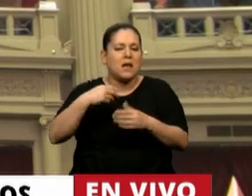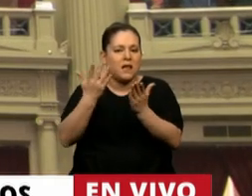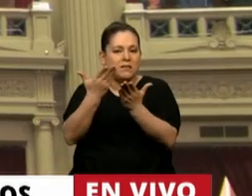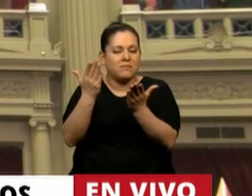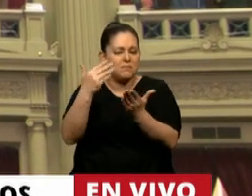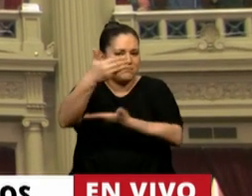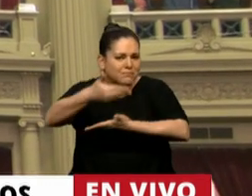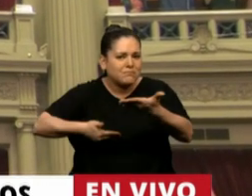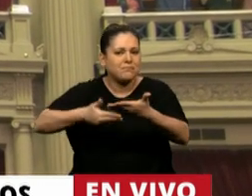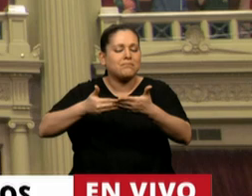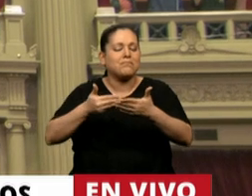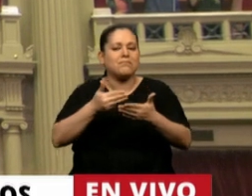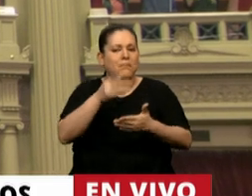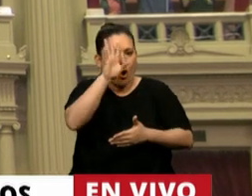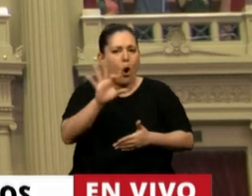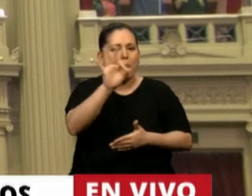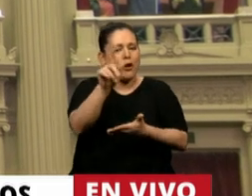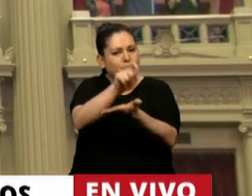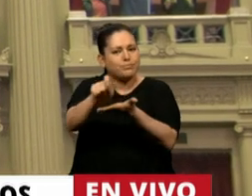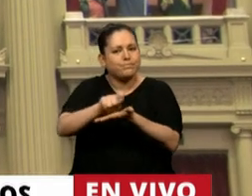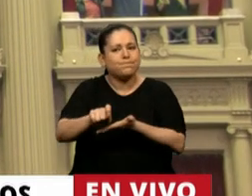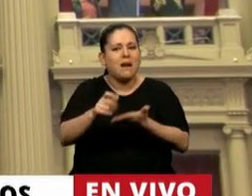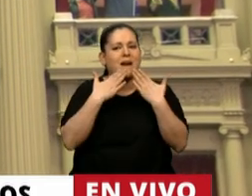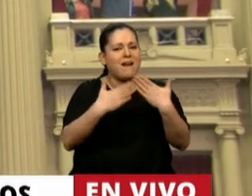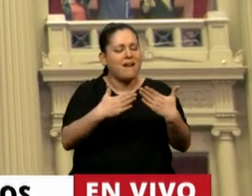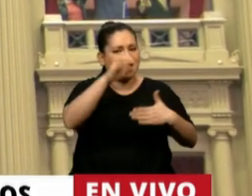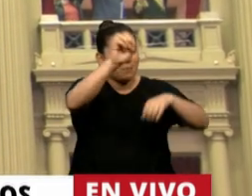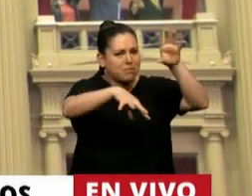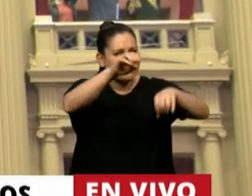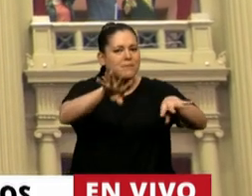del tratado y que hoy nos acompañan en el